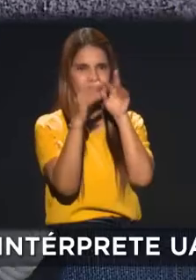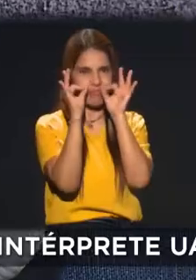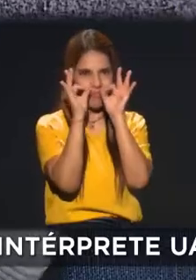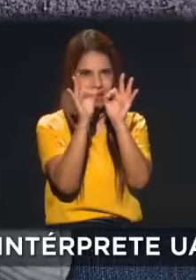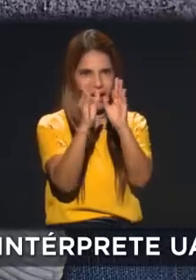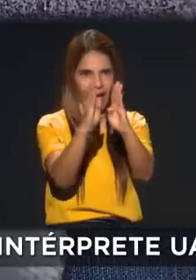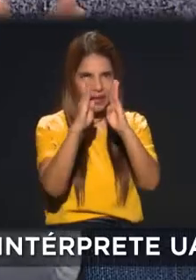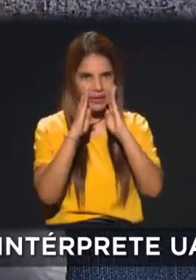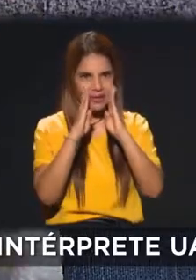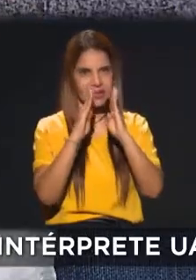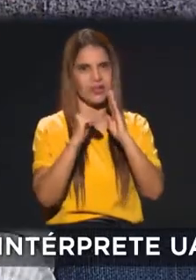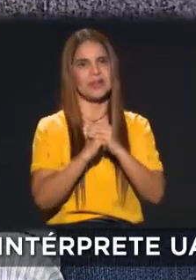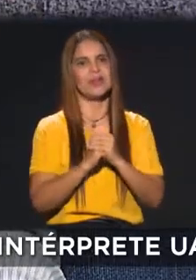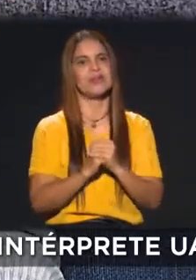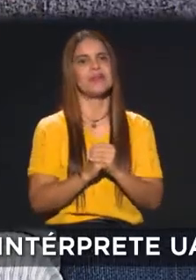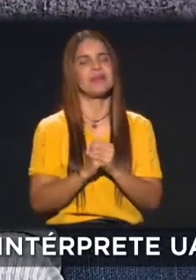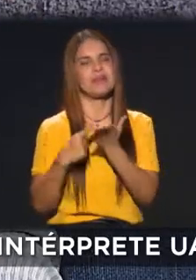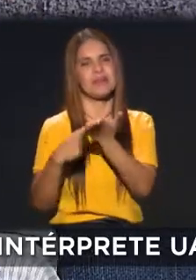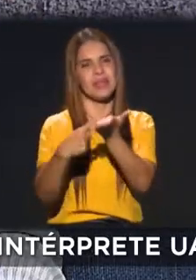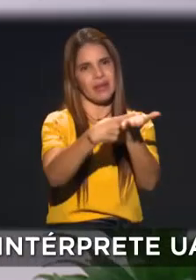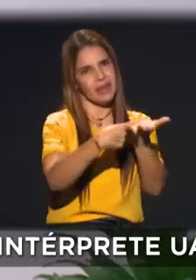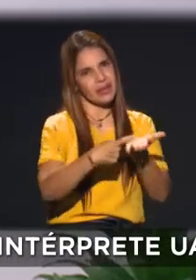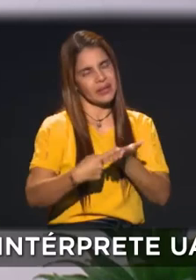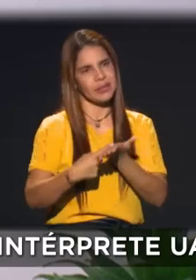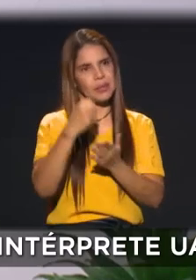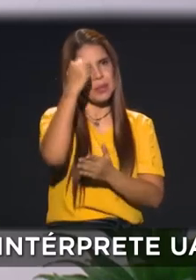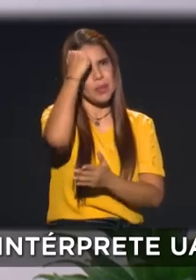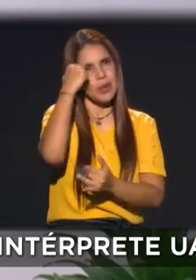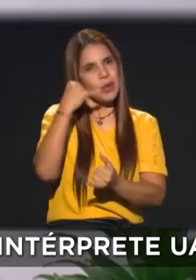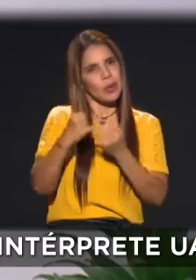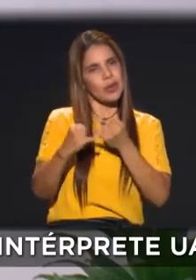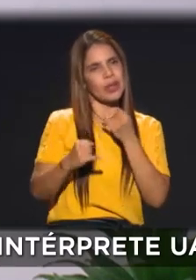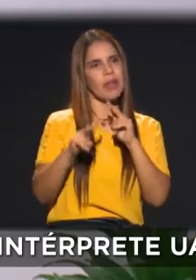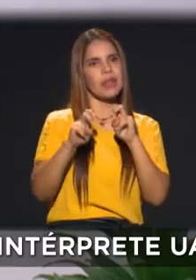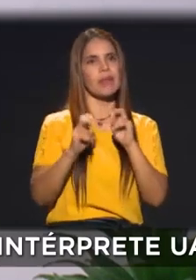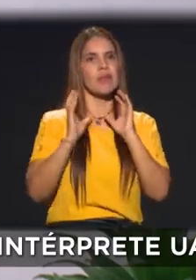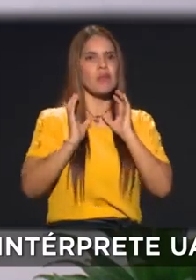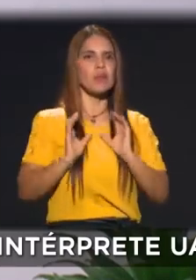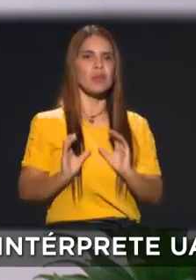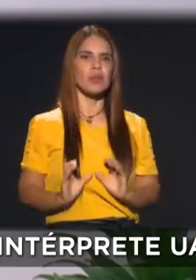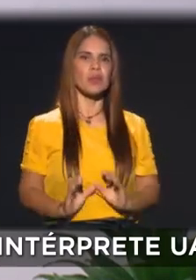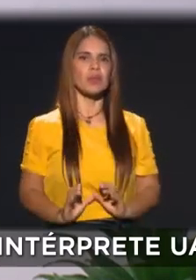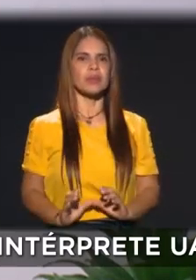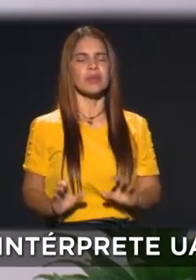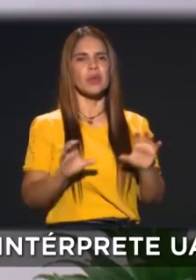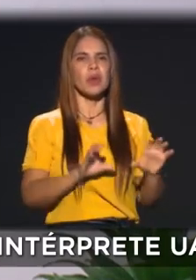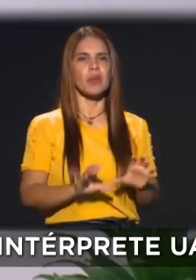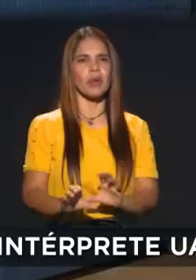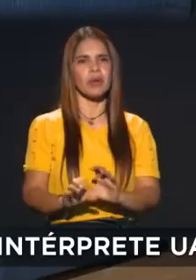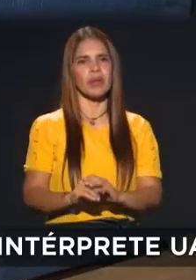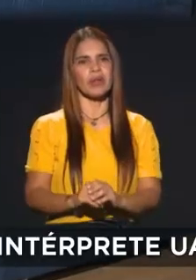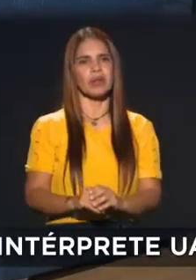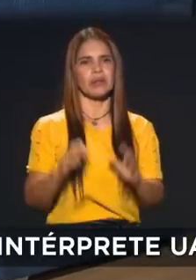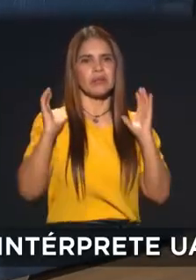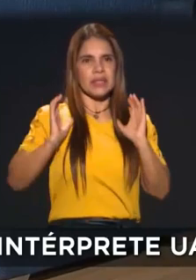distraer de lo que es central, que es en este caso como el debate. Profe, y finalmente como el tema de la postura. Pues tratar de estar